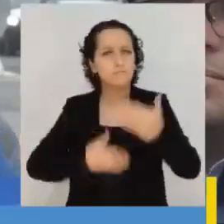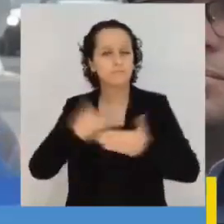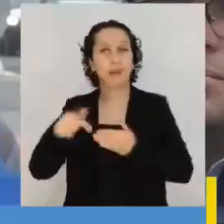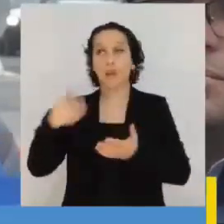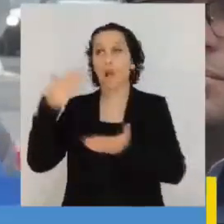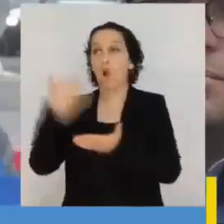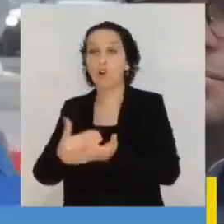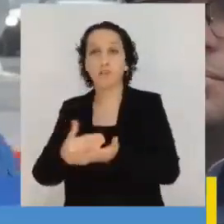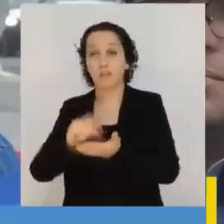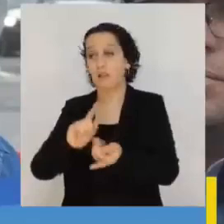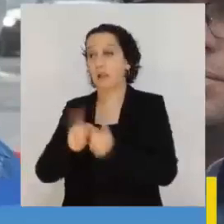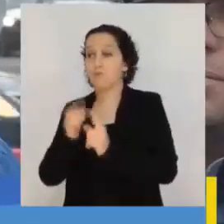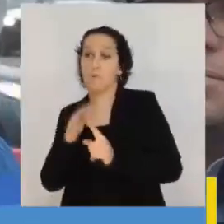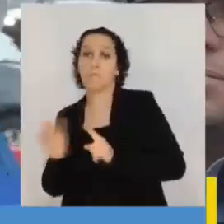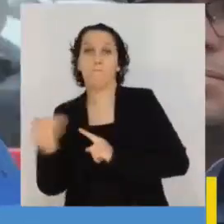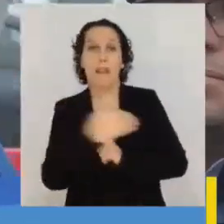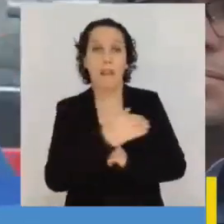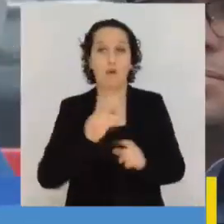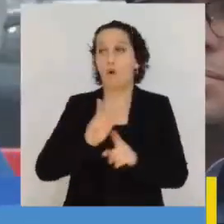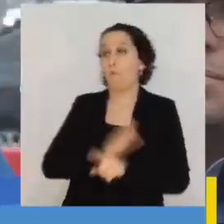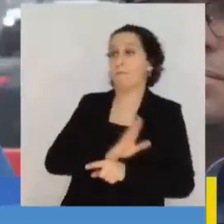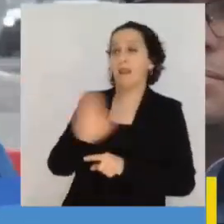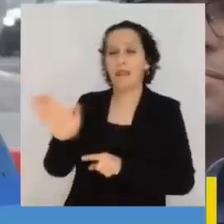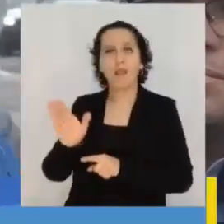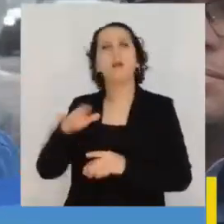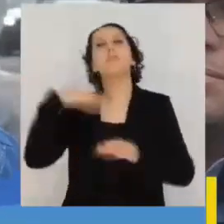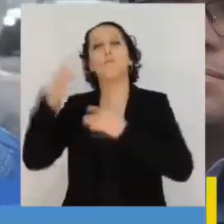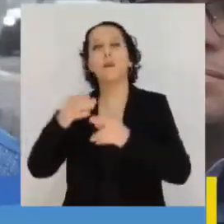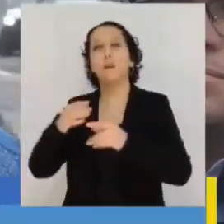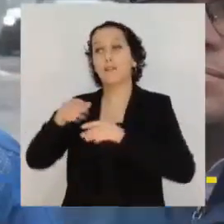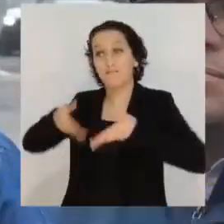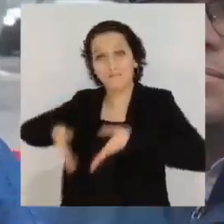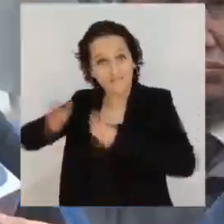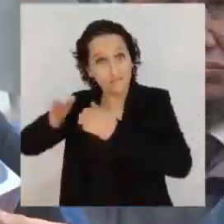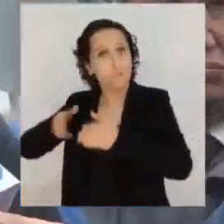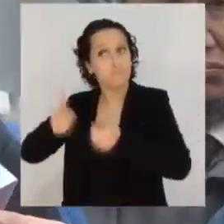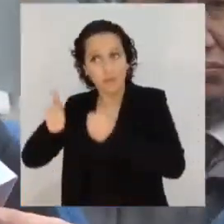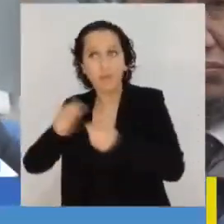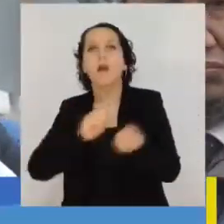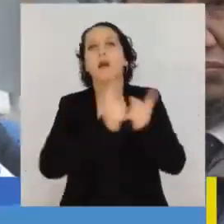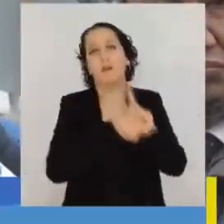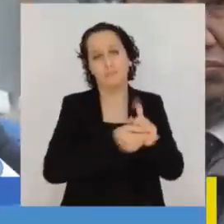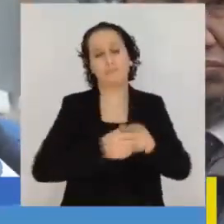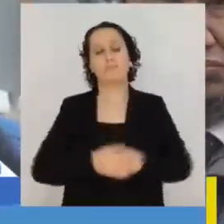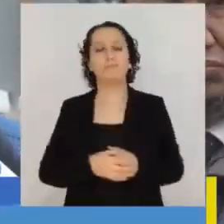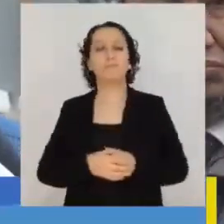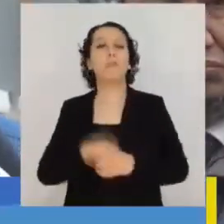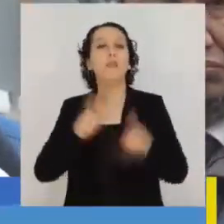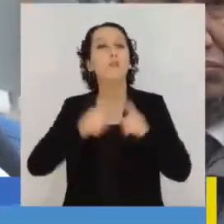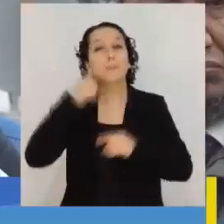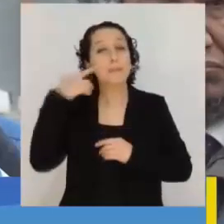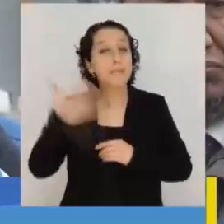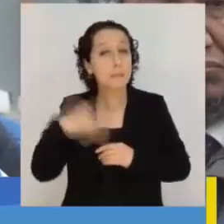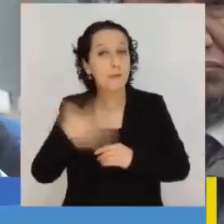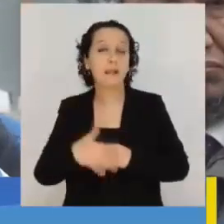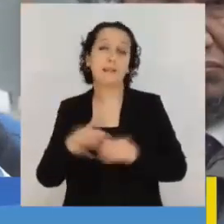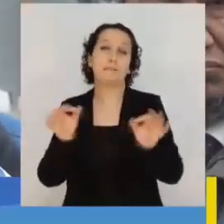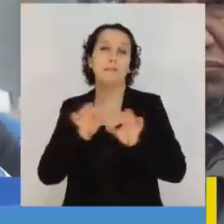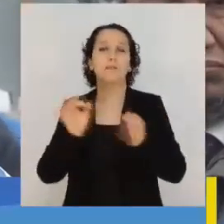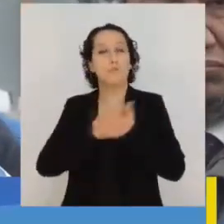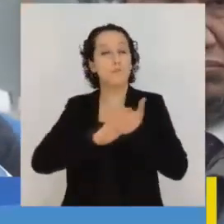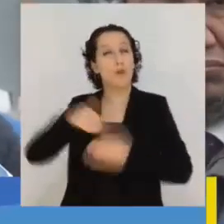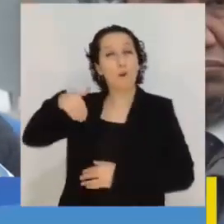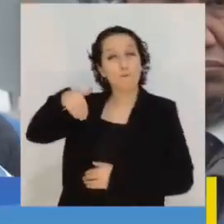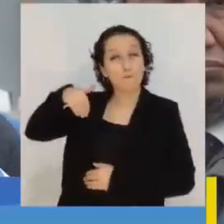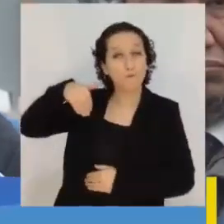tránsito o esta modificación del tránsito, van a haber otras modificaciones. Hay algunos principales que tienen que ver con la llegada de aquellos